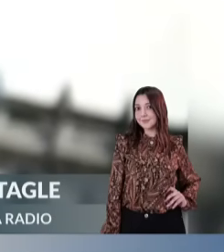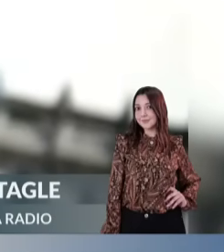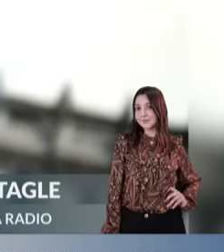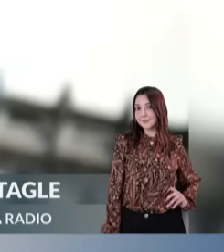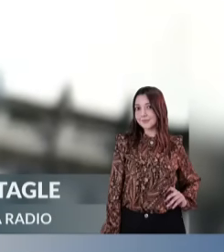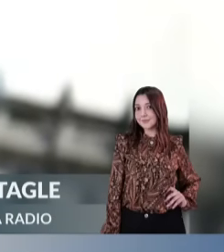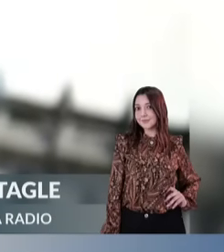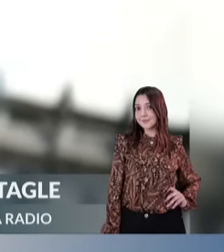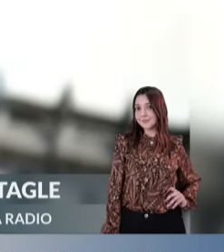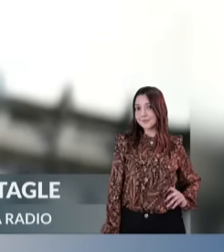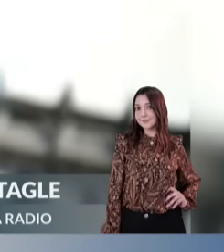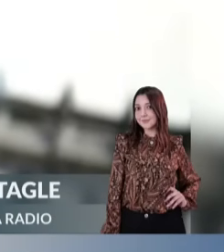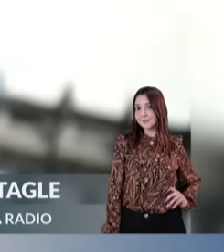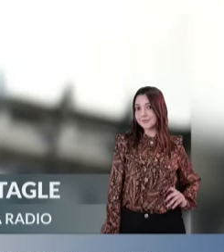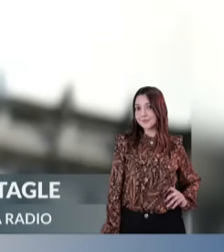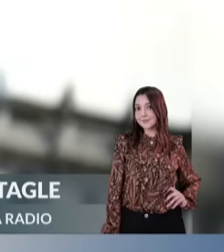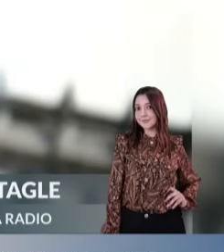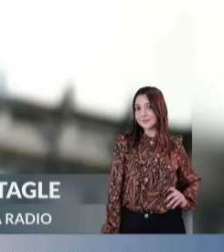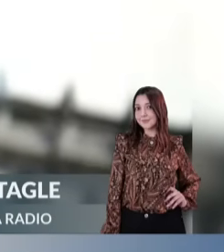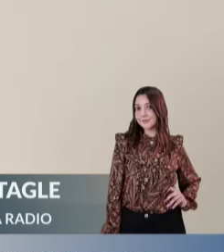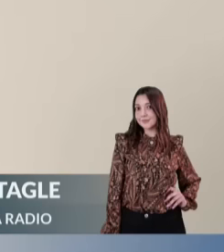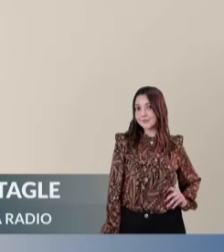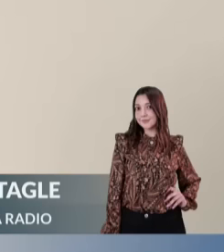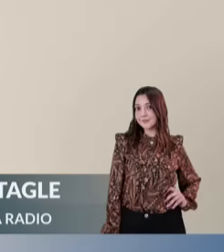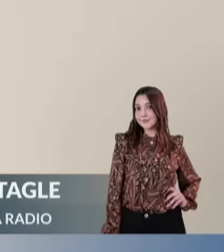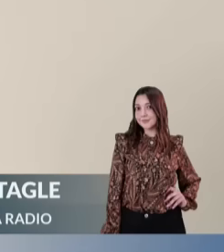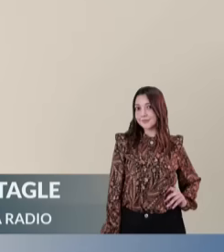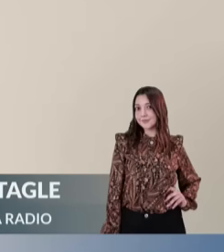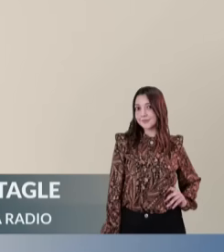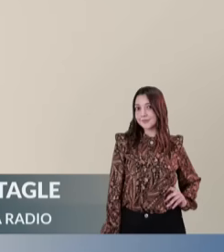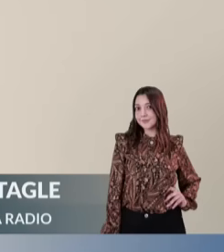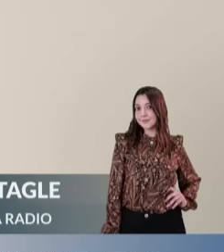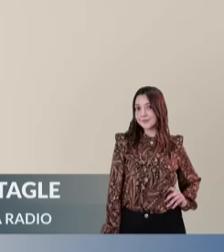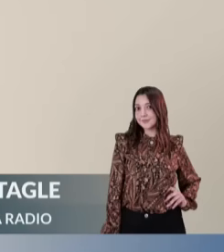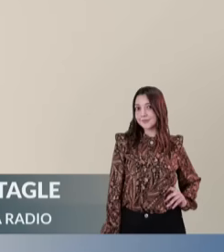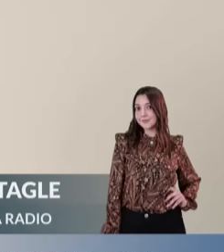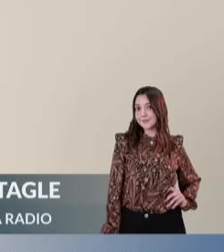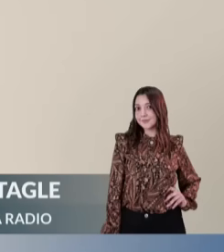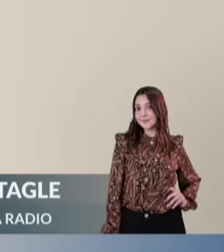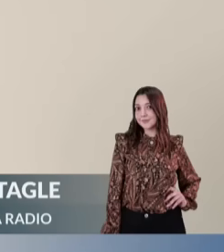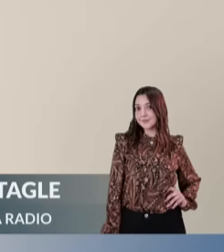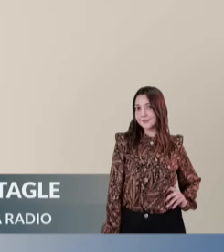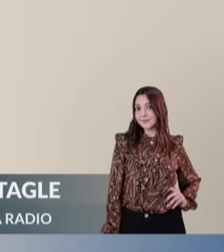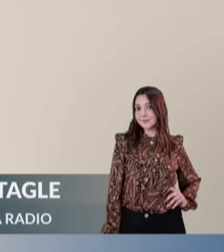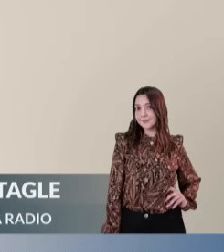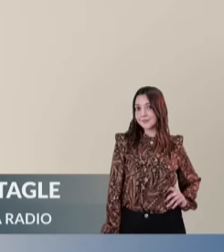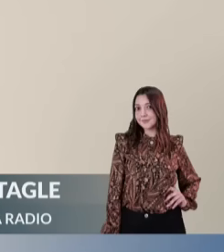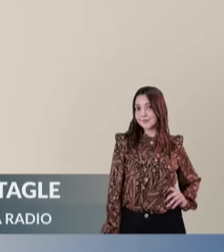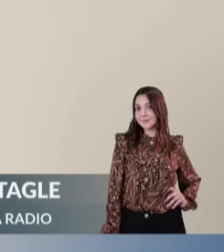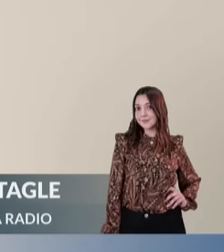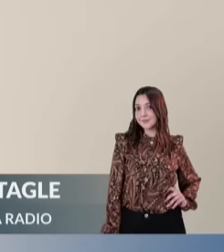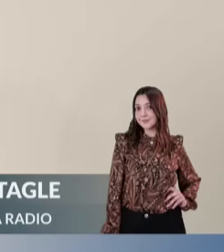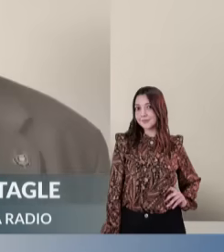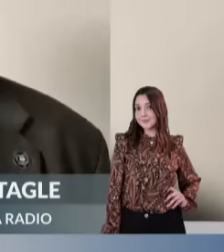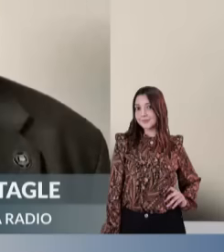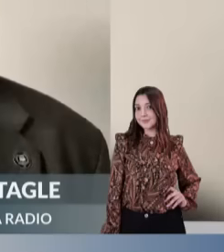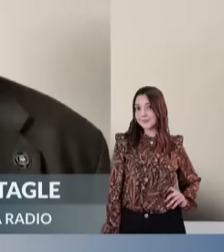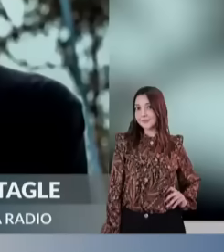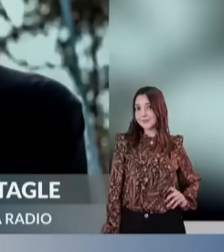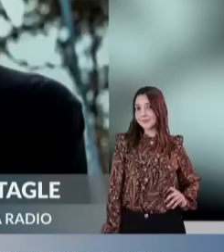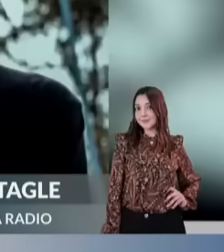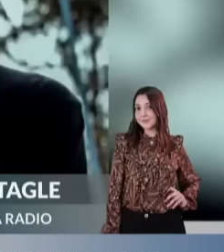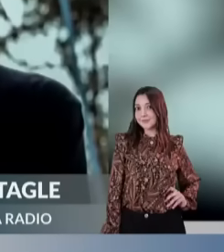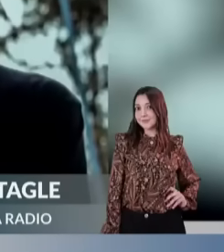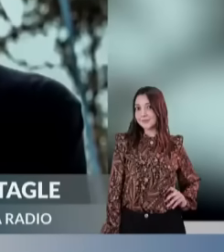no son declaraciones enfrentadas. Pero, ya, eso es una cosa, pero lo otro son las responsabilidades. Aquí hay